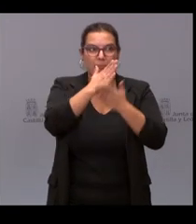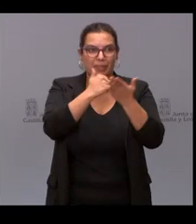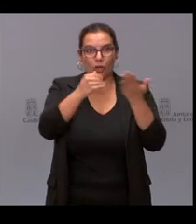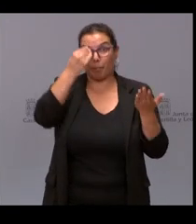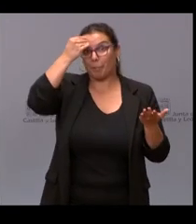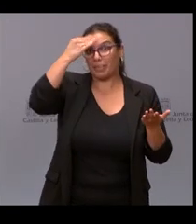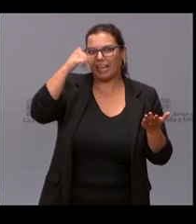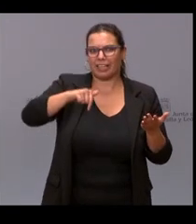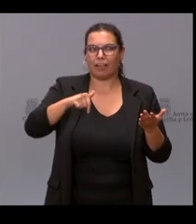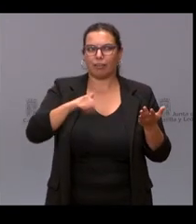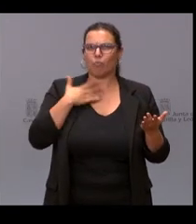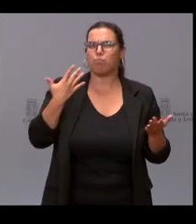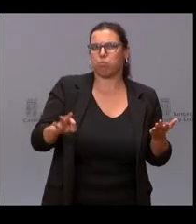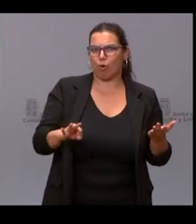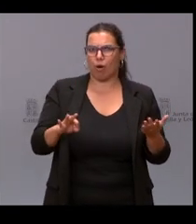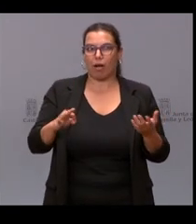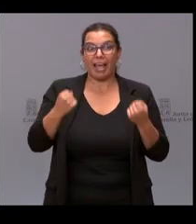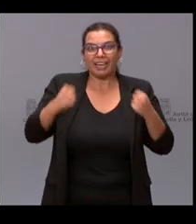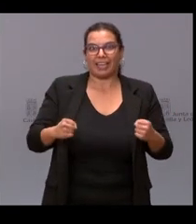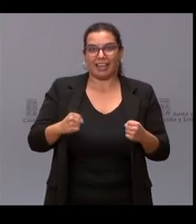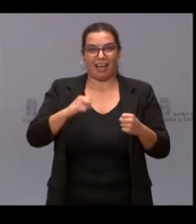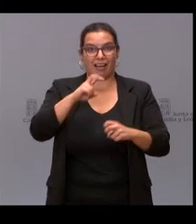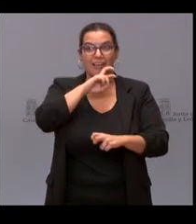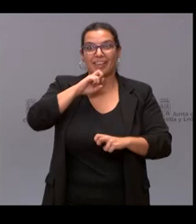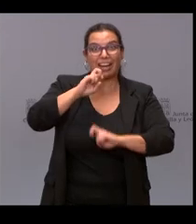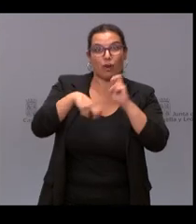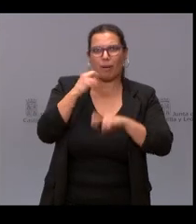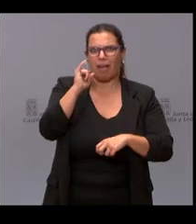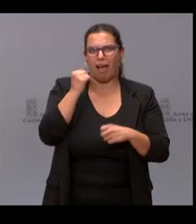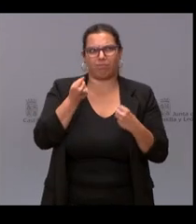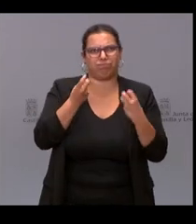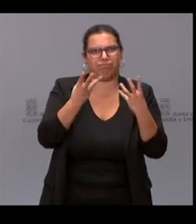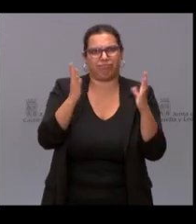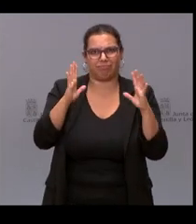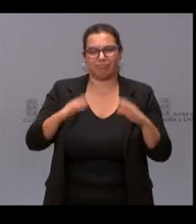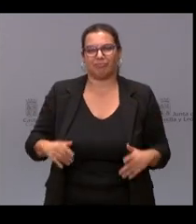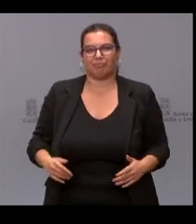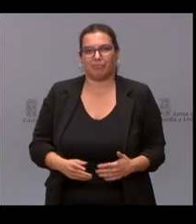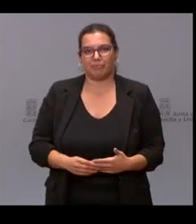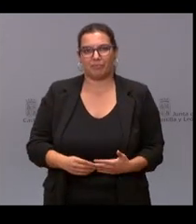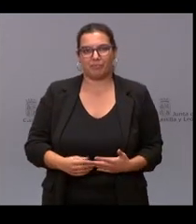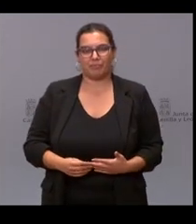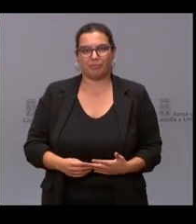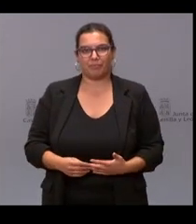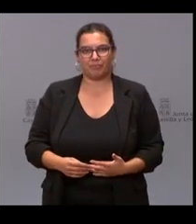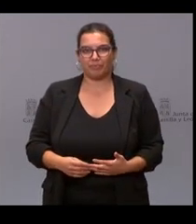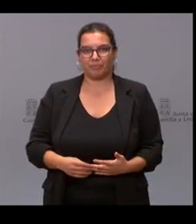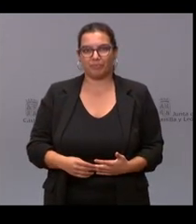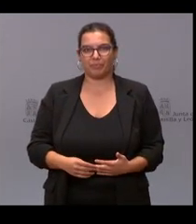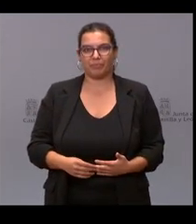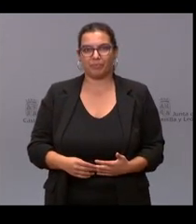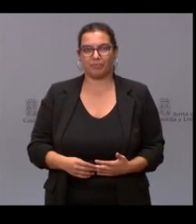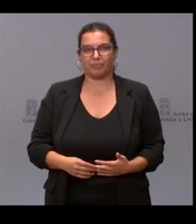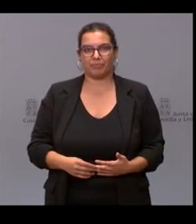un enorme potencial, una enorme cantidad de energía renovable, más que en ninguna otra parte. So to achieve the objectives of the European Battery